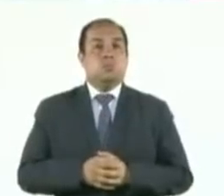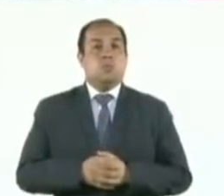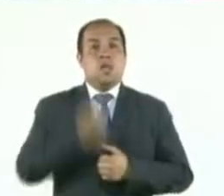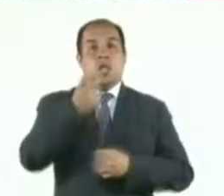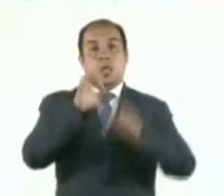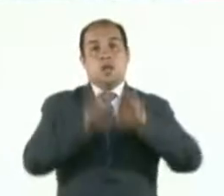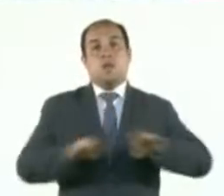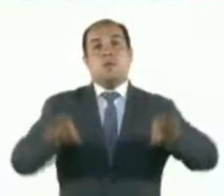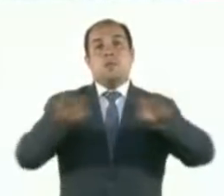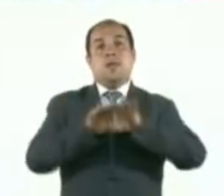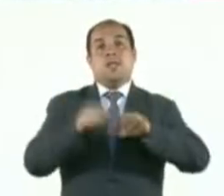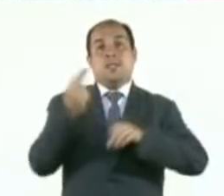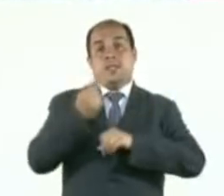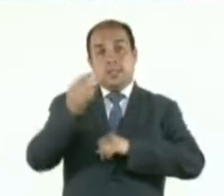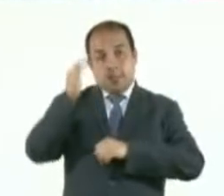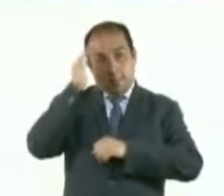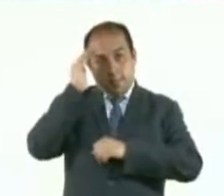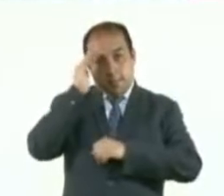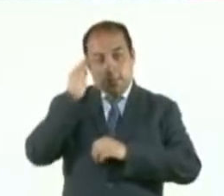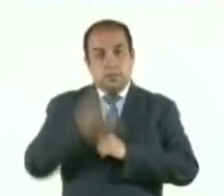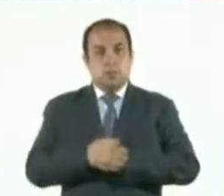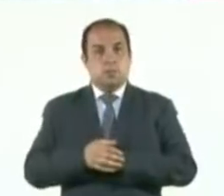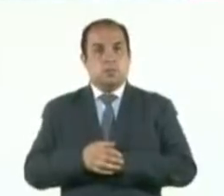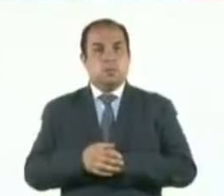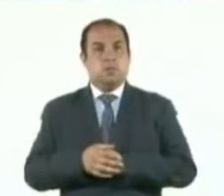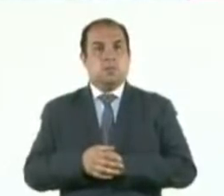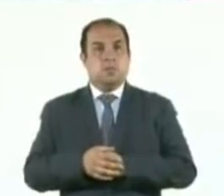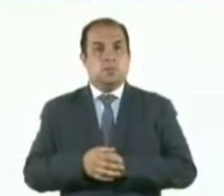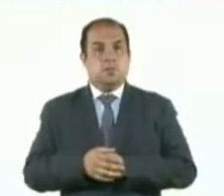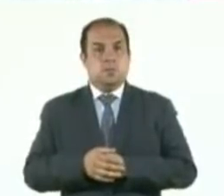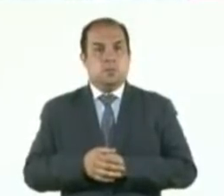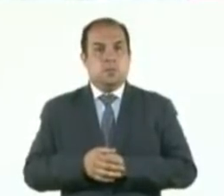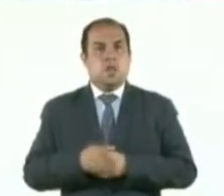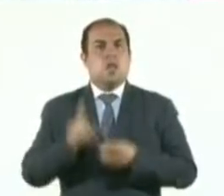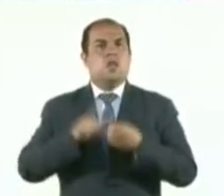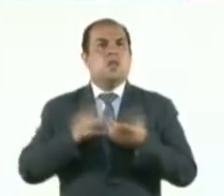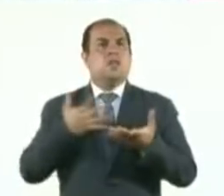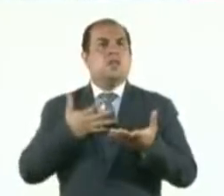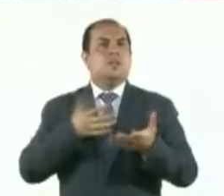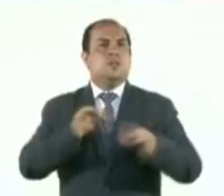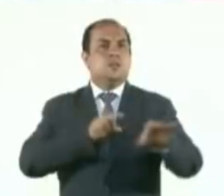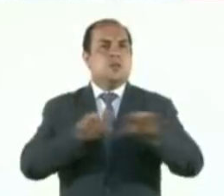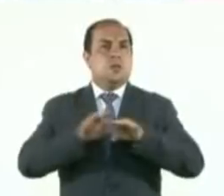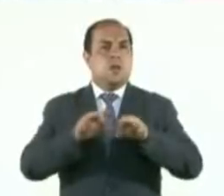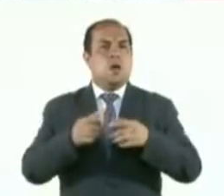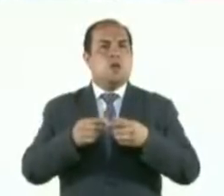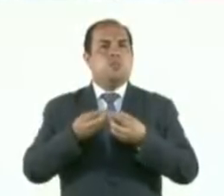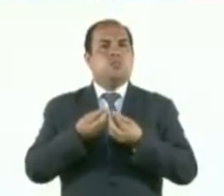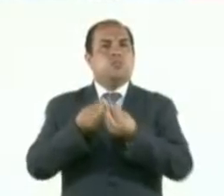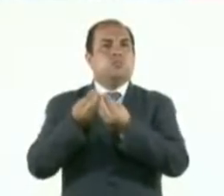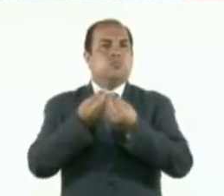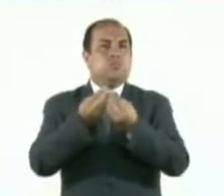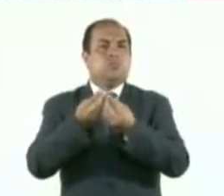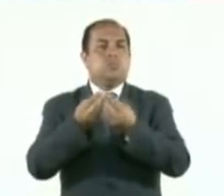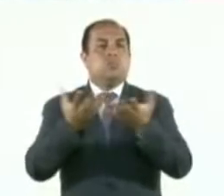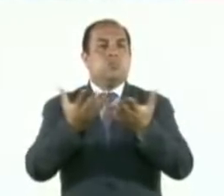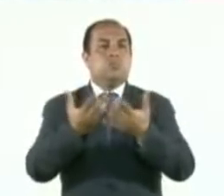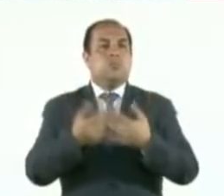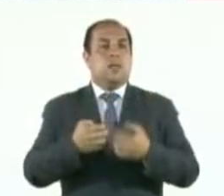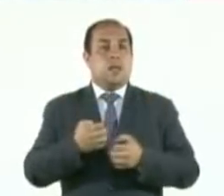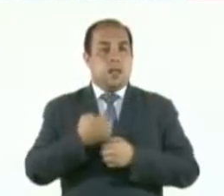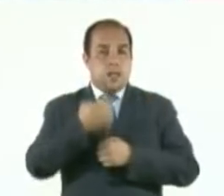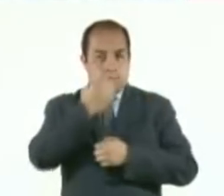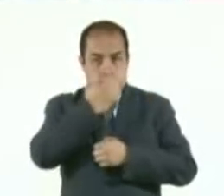importante que hay que reflexionar en el sentido de que es donde queda el trabajo colectivo en la academia y creo que eso es